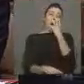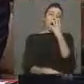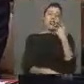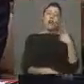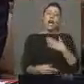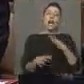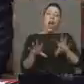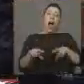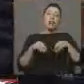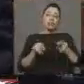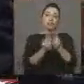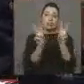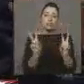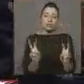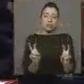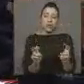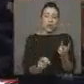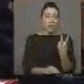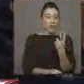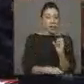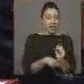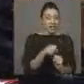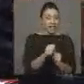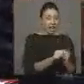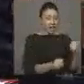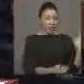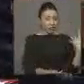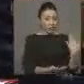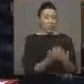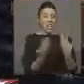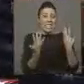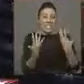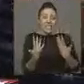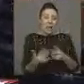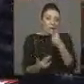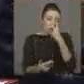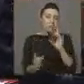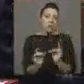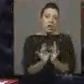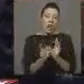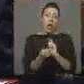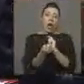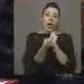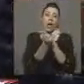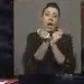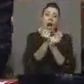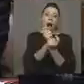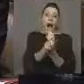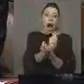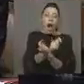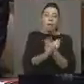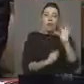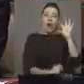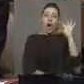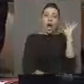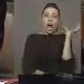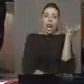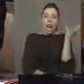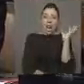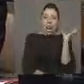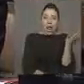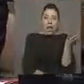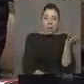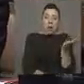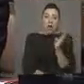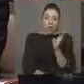cargo. En los últimos 20 años ya se ha hecho patente el cambio climático. Sobre todo, no podemos dejar